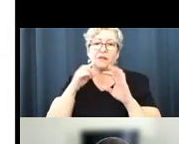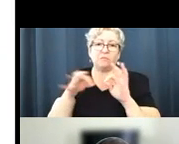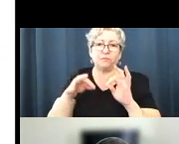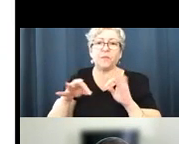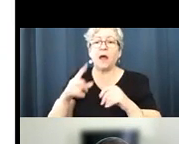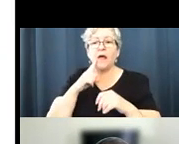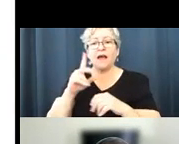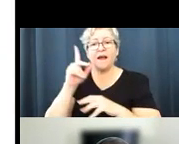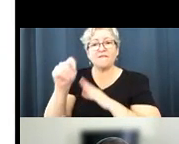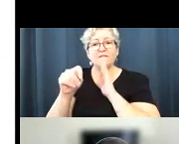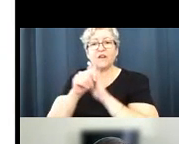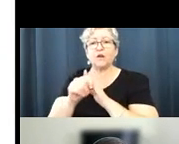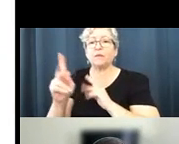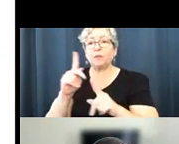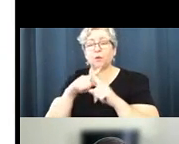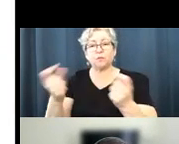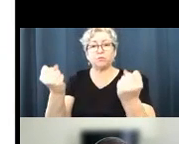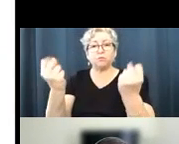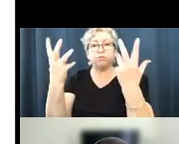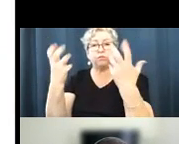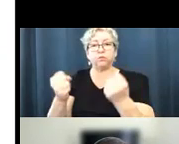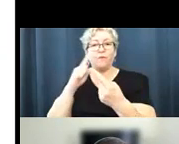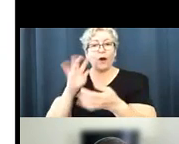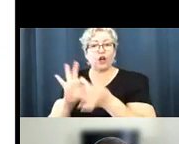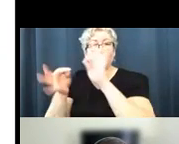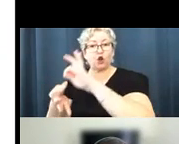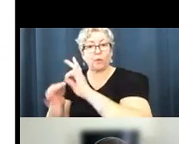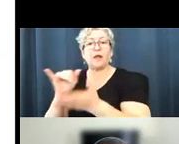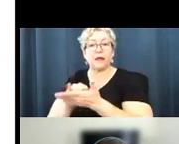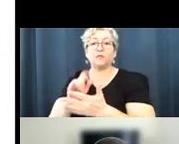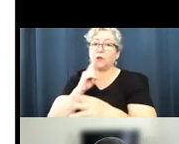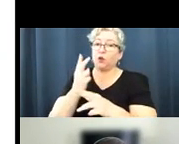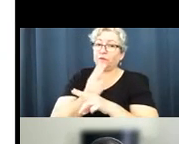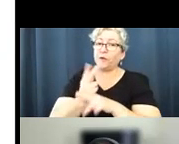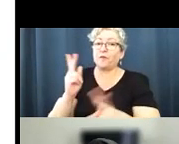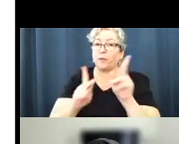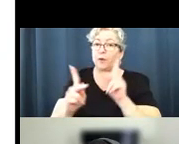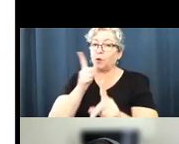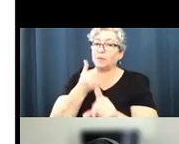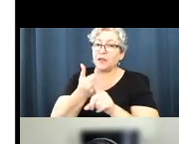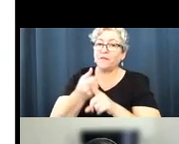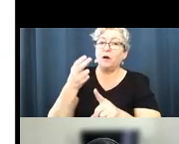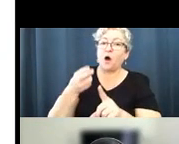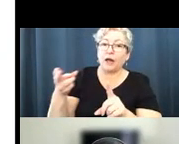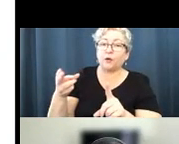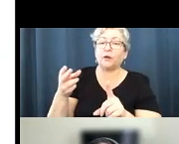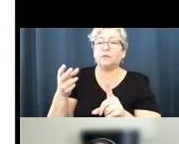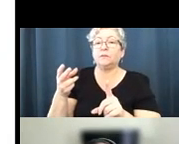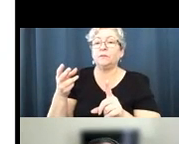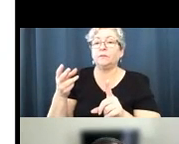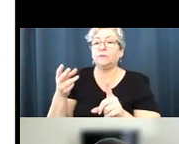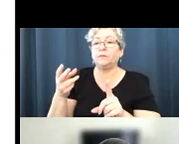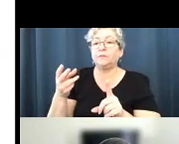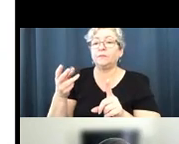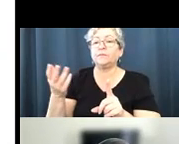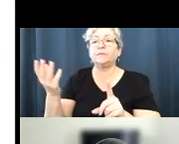leer las capciones. Hay personas que tienen videos que usan lenguaje de señas, eso es muy bueno para las personas